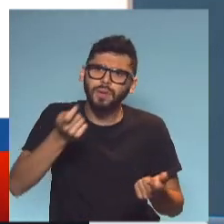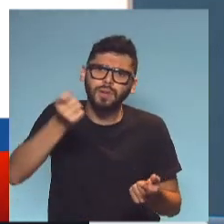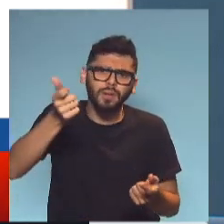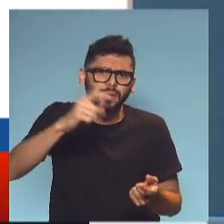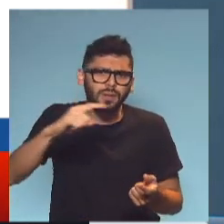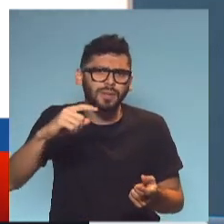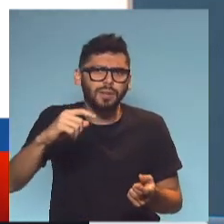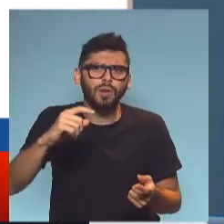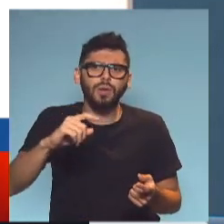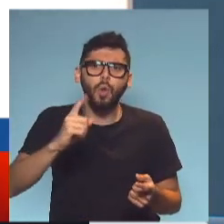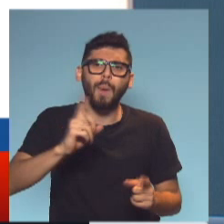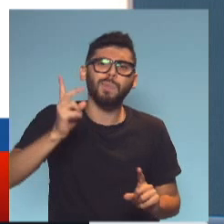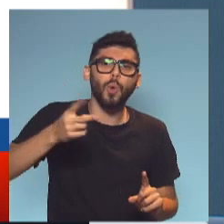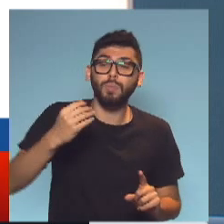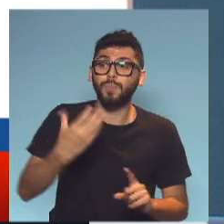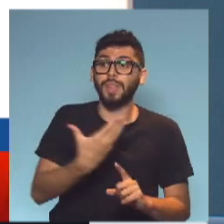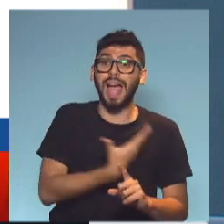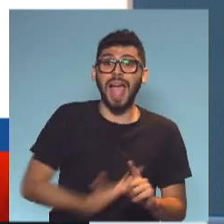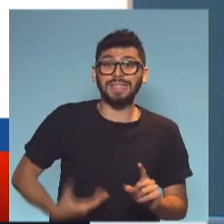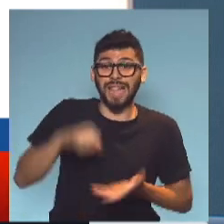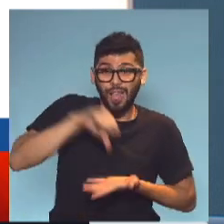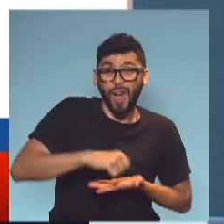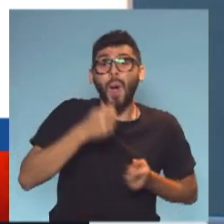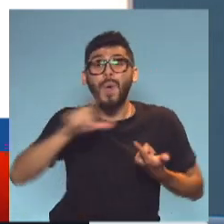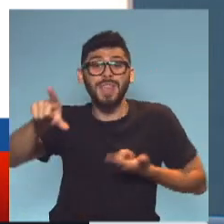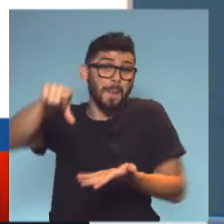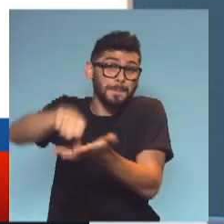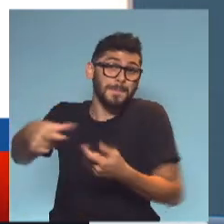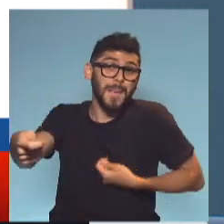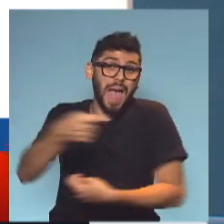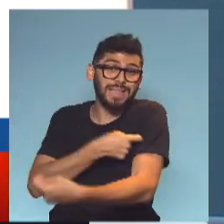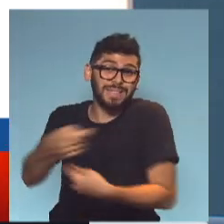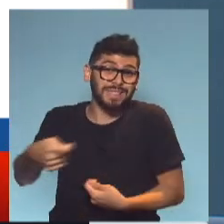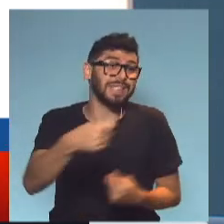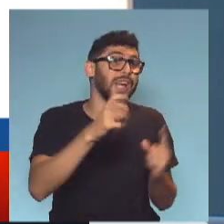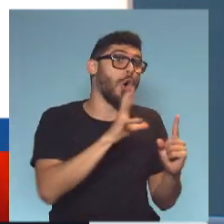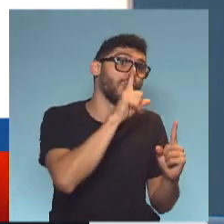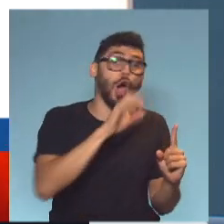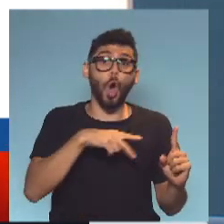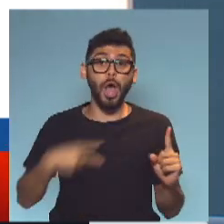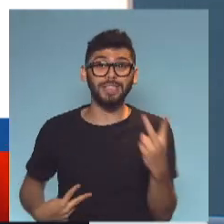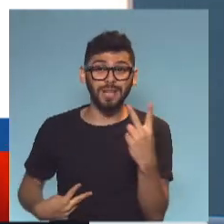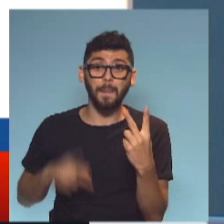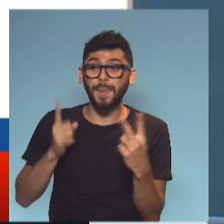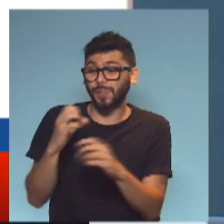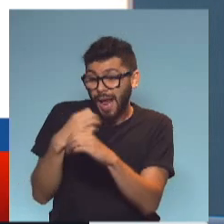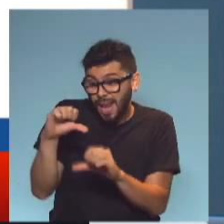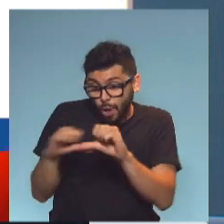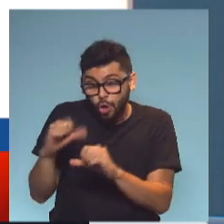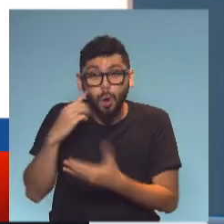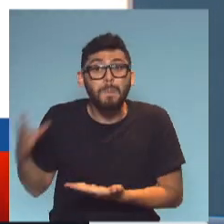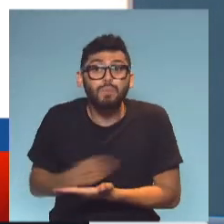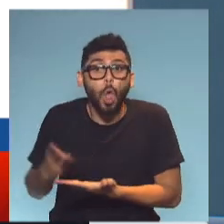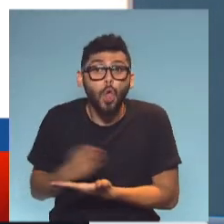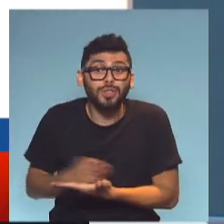Porque los estados los venden a otros estados, China o Rusia se lo venden a otros estados. ¿Y los laboratorios? Y los laboratorios ya tienen comprometido toda su producción